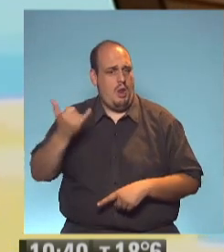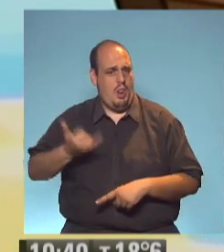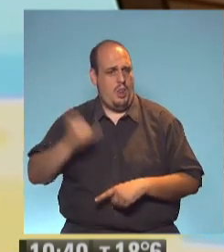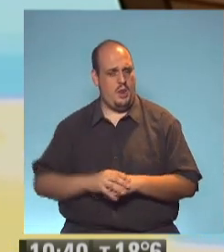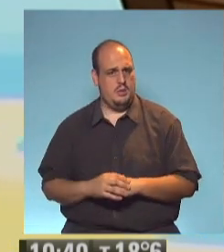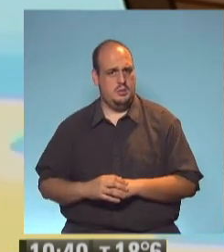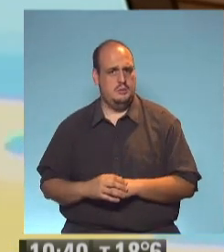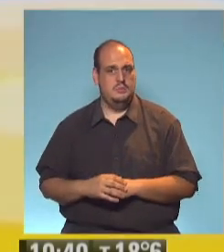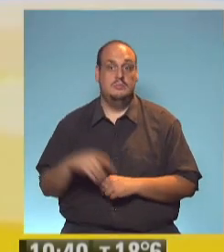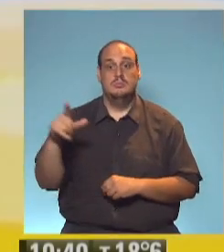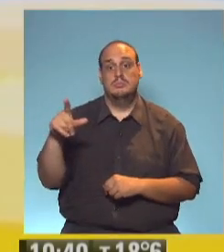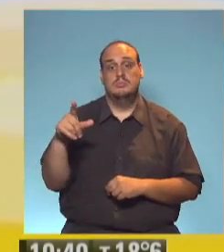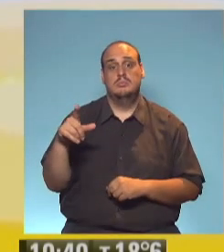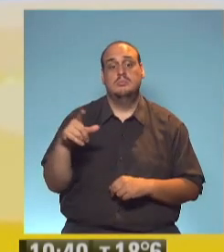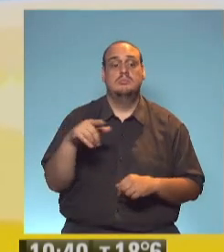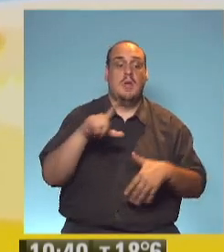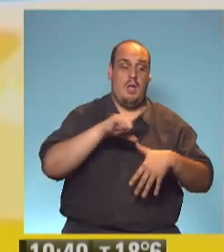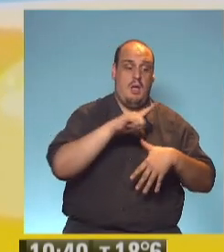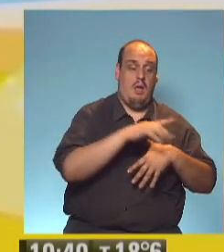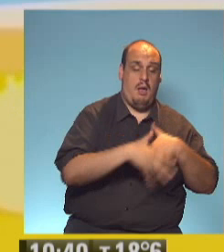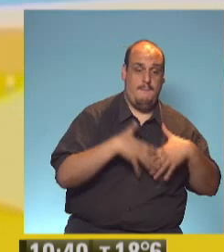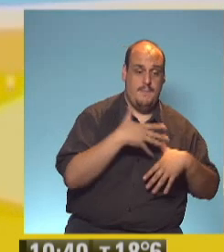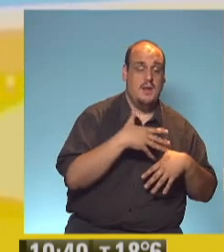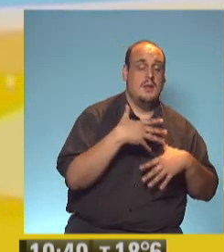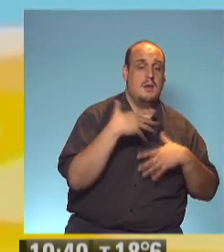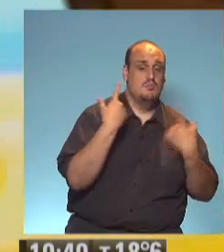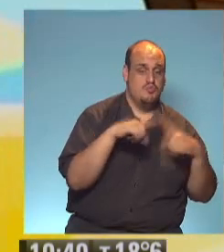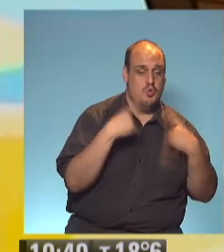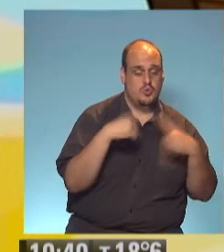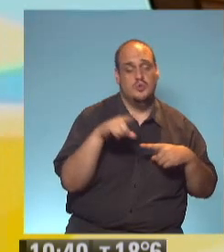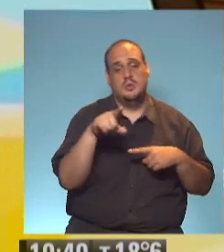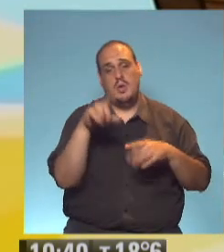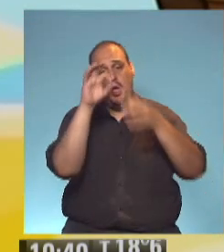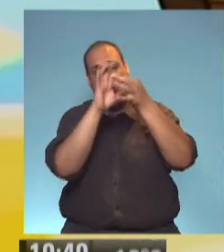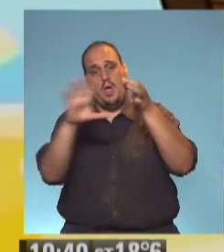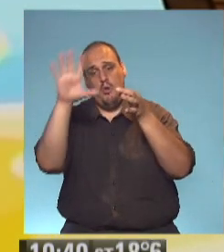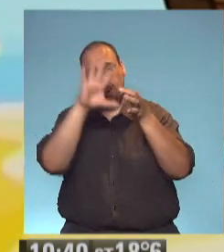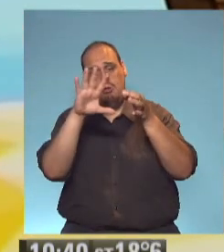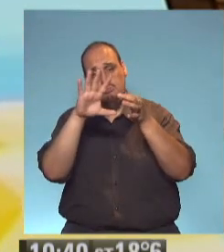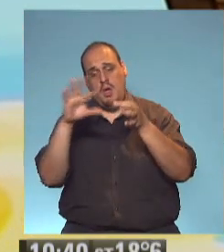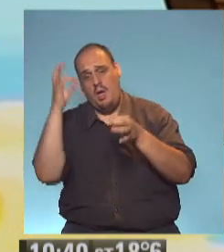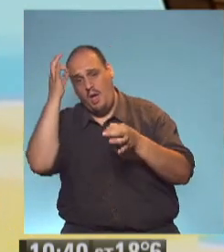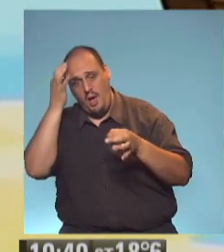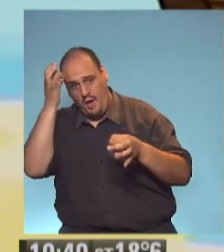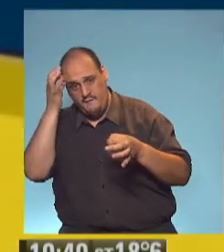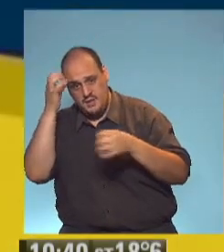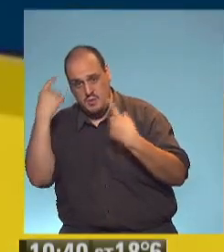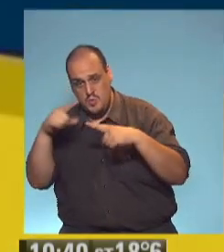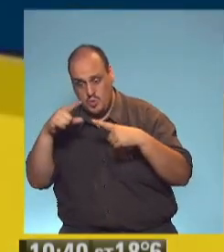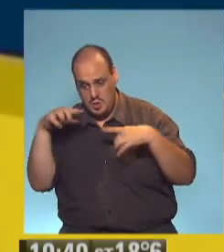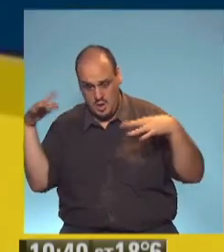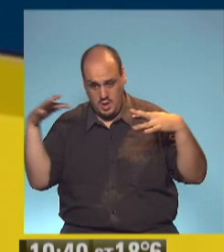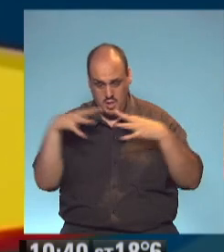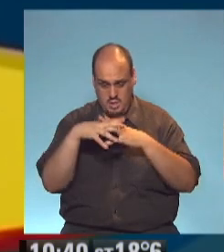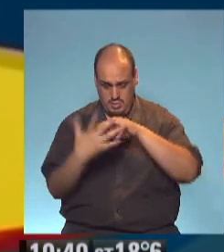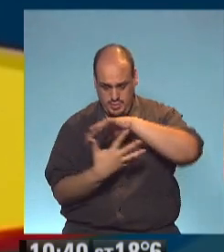De la mezcla de la música americana, europea y africana, nacieron los géneros que hoy conocemos. ¿Qué es